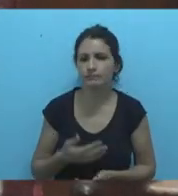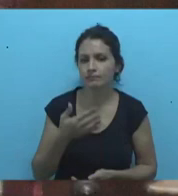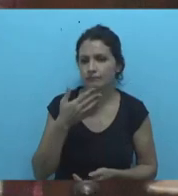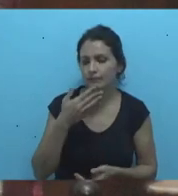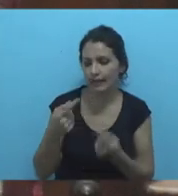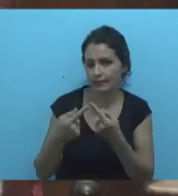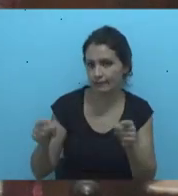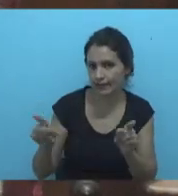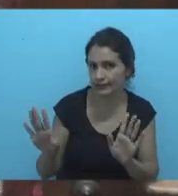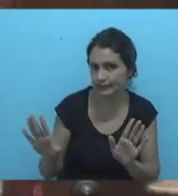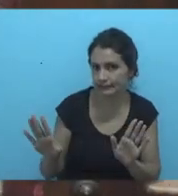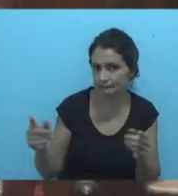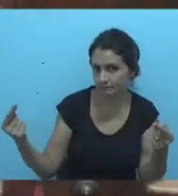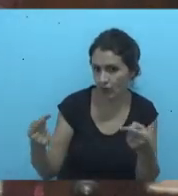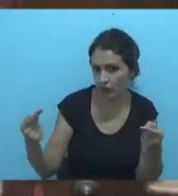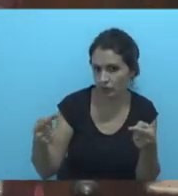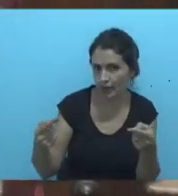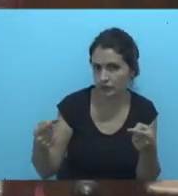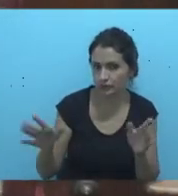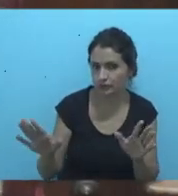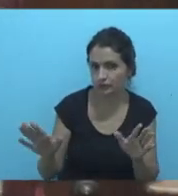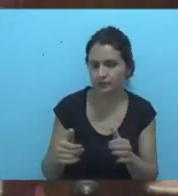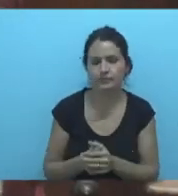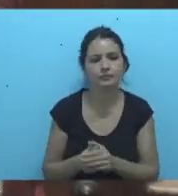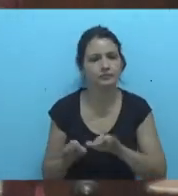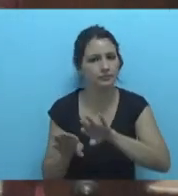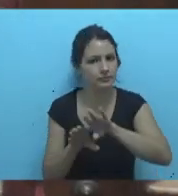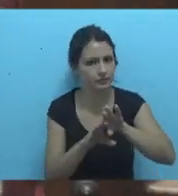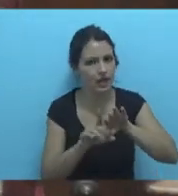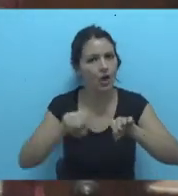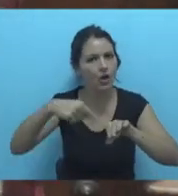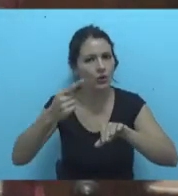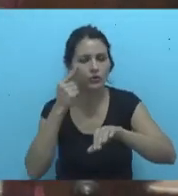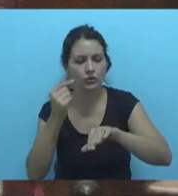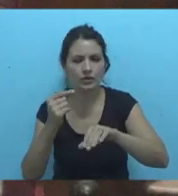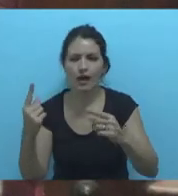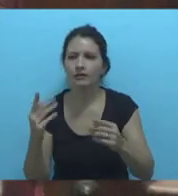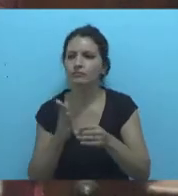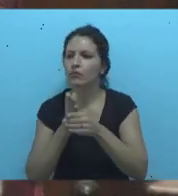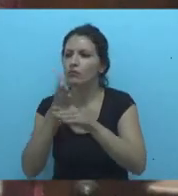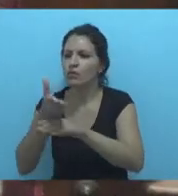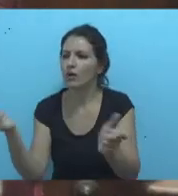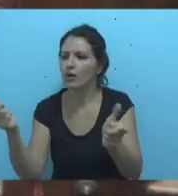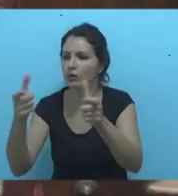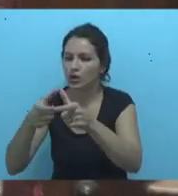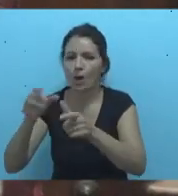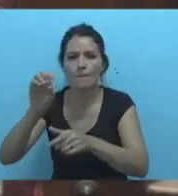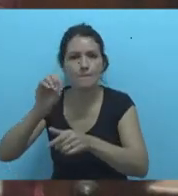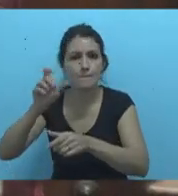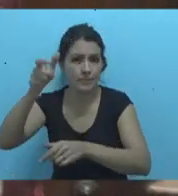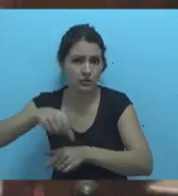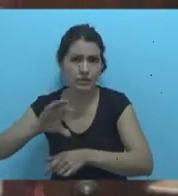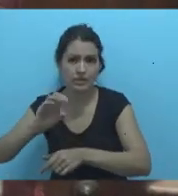que es absolutamente en contrario. Y al día siguiente nos fuimos a entrevistar con el doctor Fabián Lorenzini, que es el que está llevando adelante el proceso